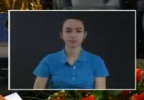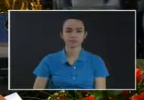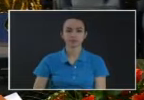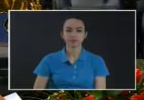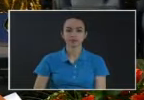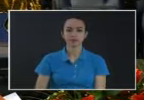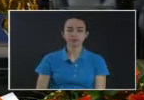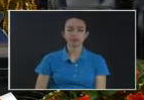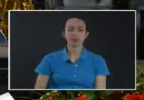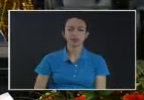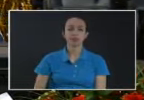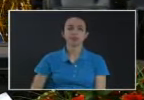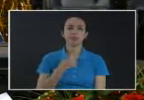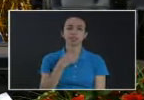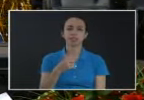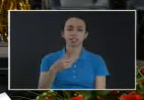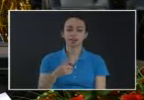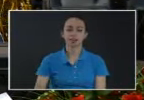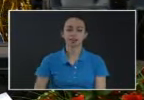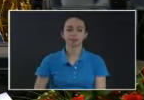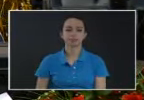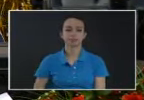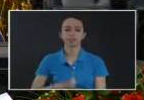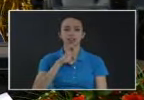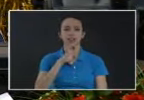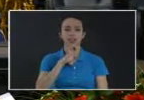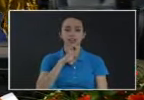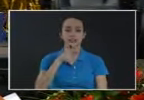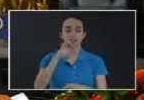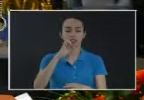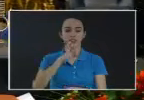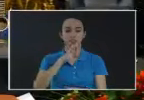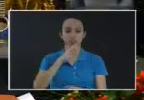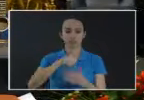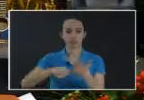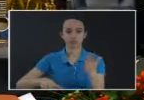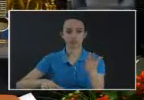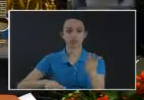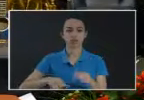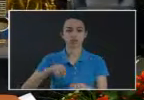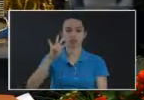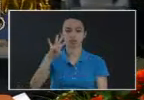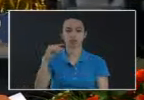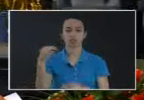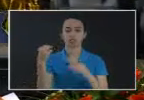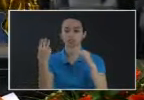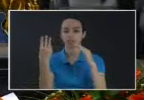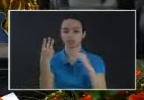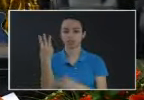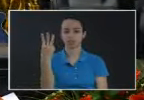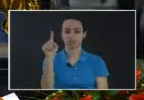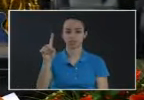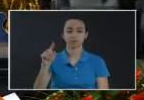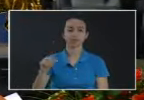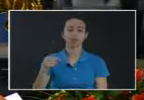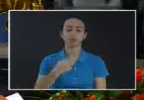Dicen en Efesios 4:31, te suplico que pongas mucha atención, porque tengo la certeza en mi corazón que